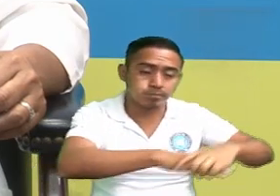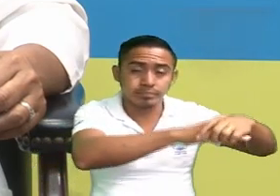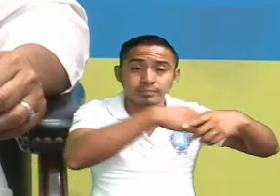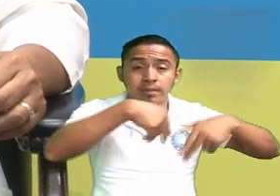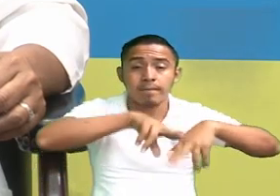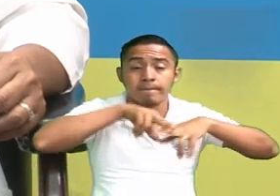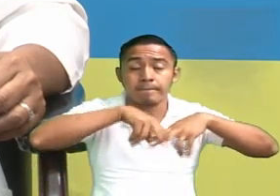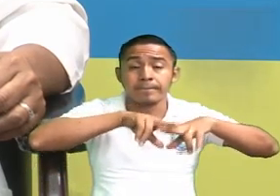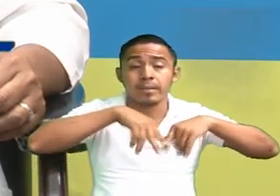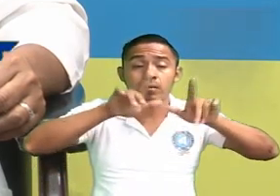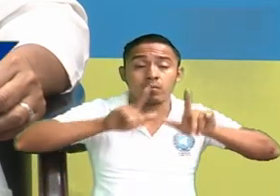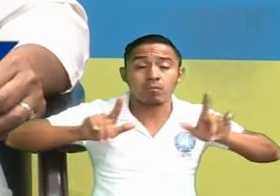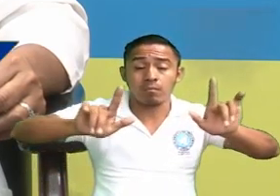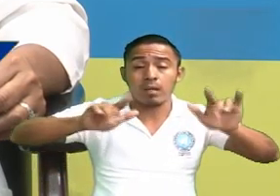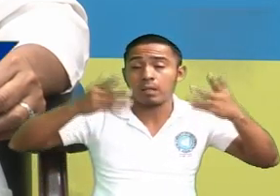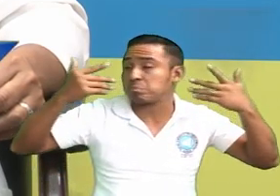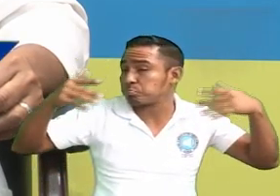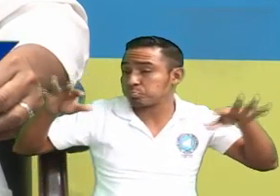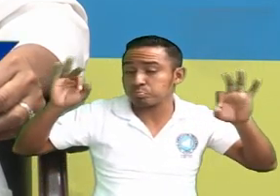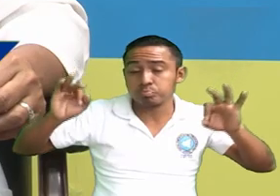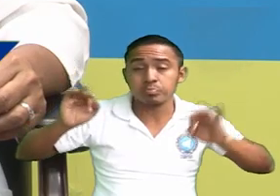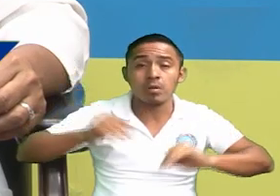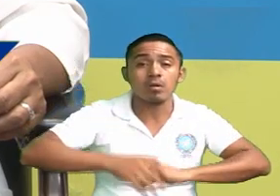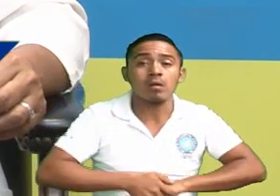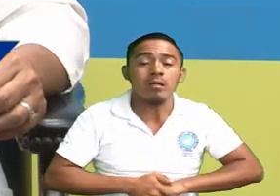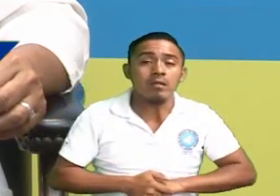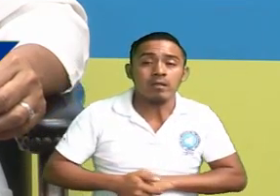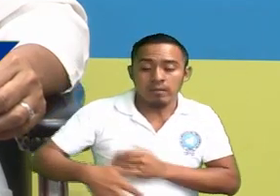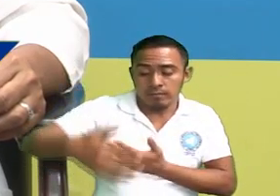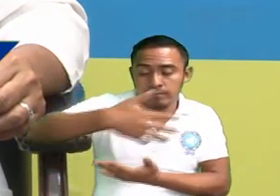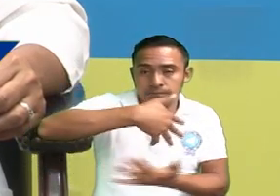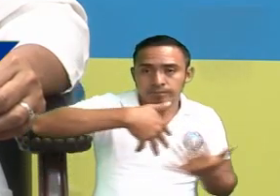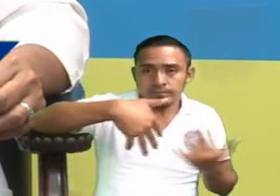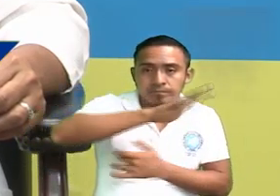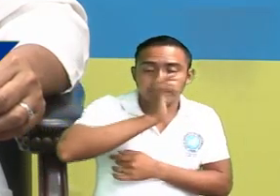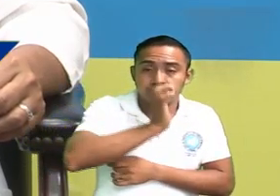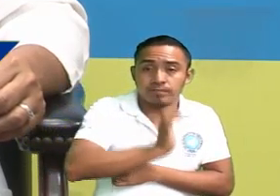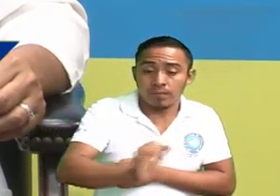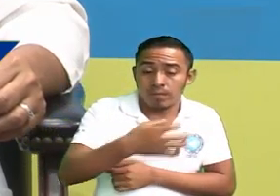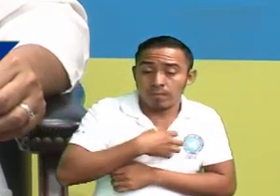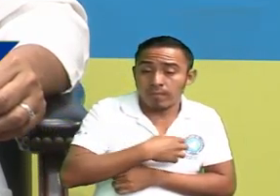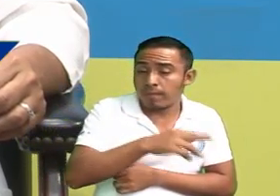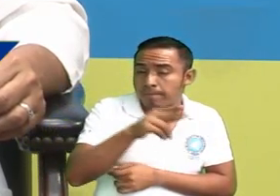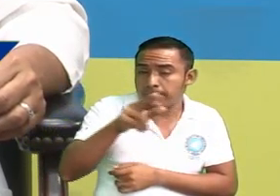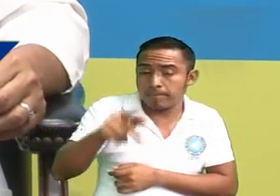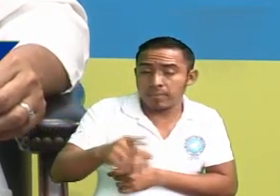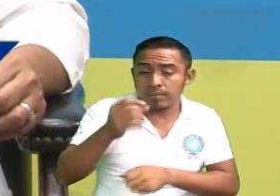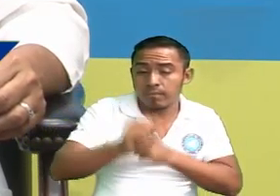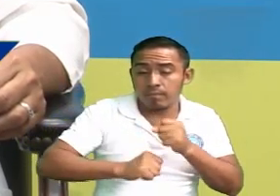Bueno, recomendaciones para los padres es dedicarles tiempo a los niños,